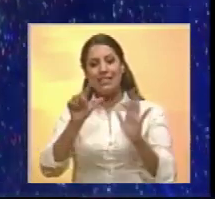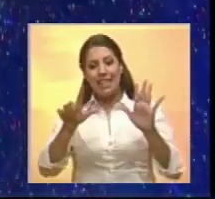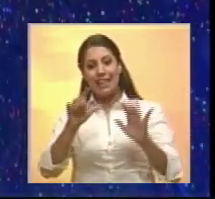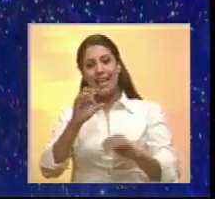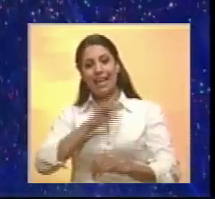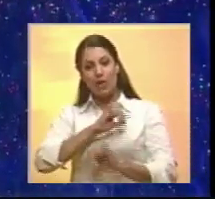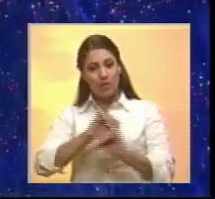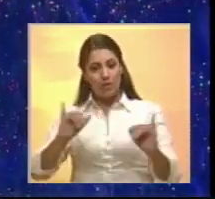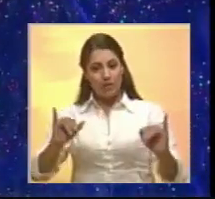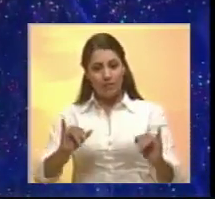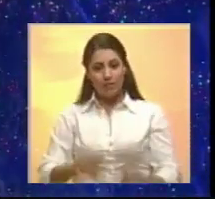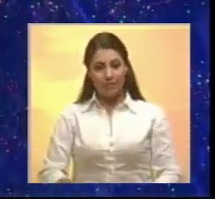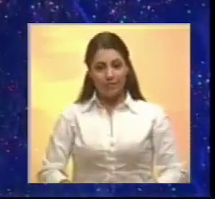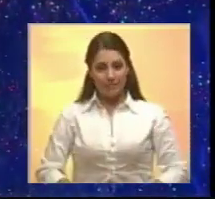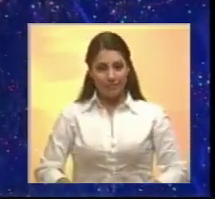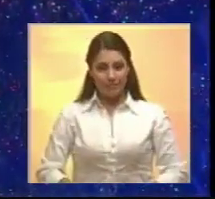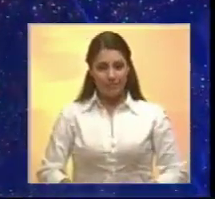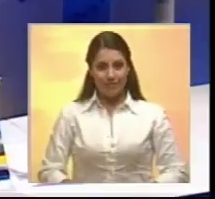enero.